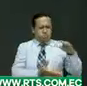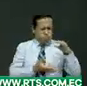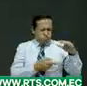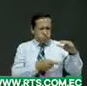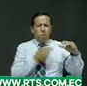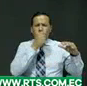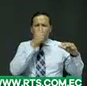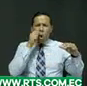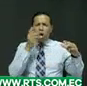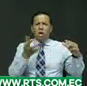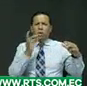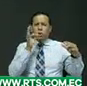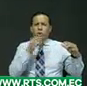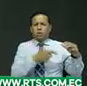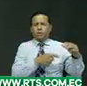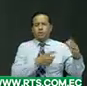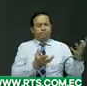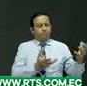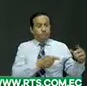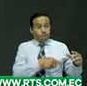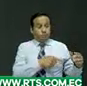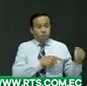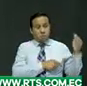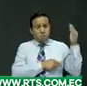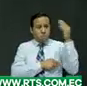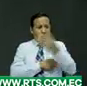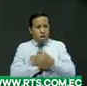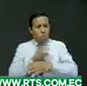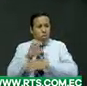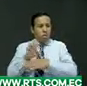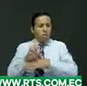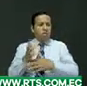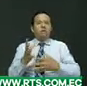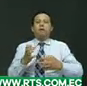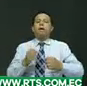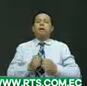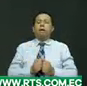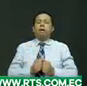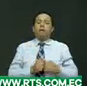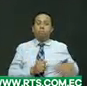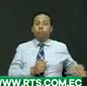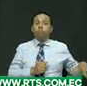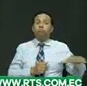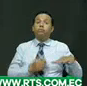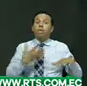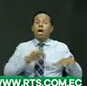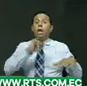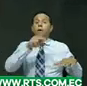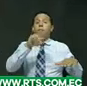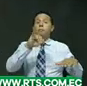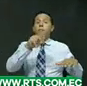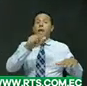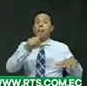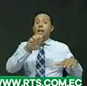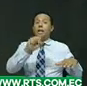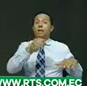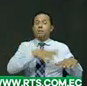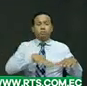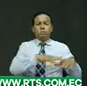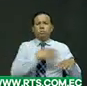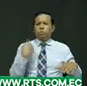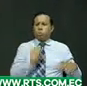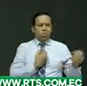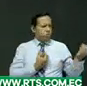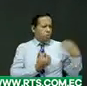vereda Chaguaypé, zona rural del municipio de Ipiales, mediante diligencia de allanamiento se logró la incautación de